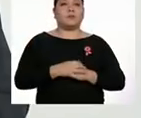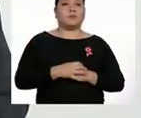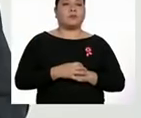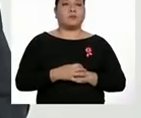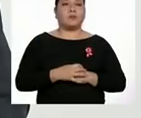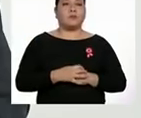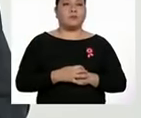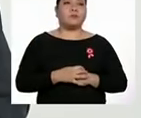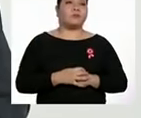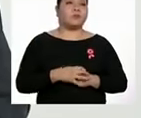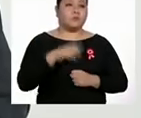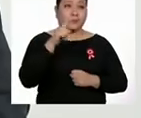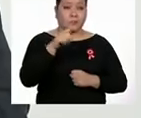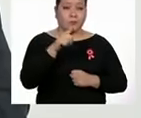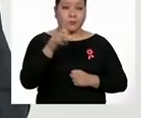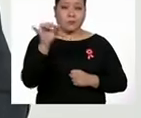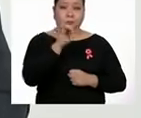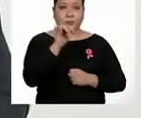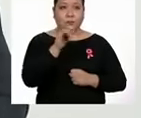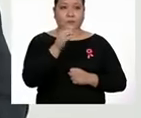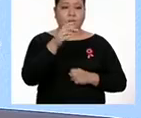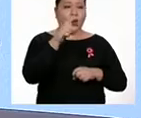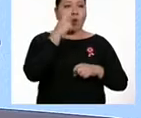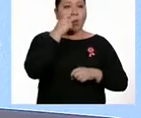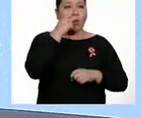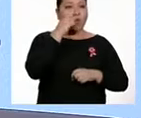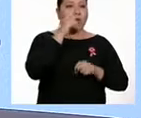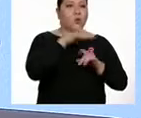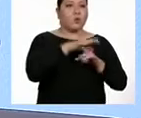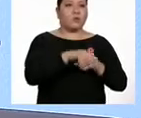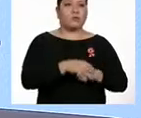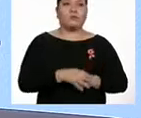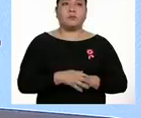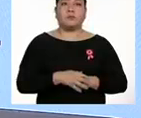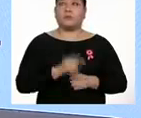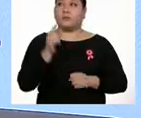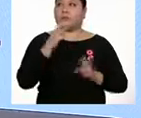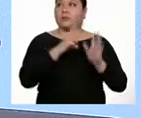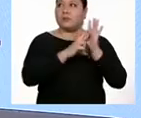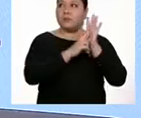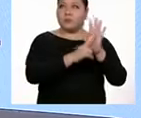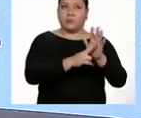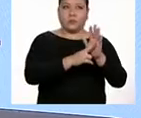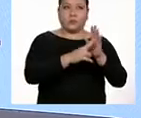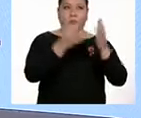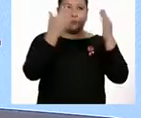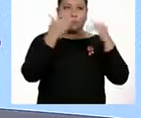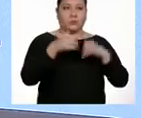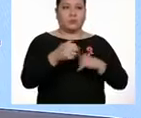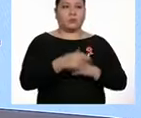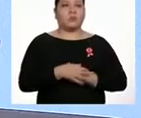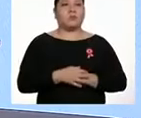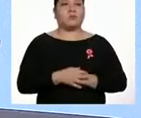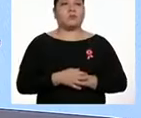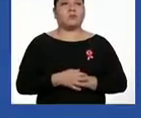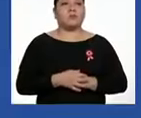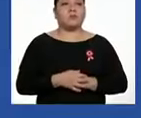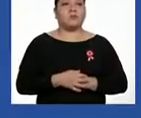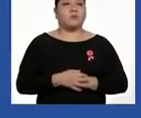¿Qué te parece si hacemos lo mismo con junio y julio? Entonces, su representación textual sería de la siguiente